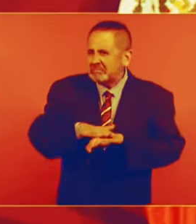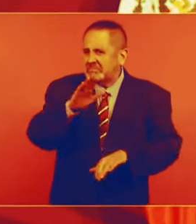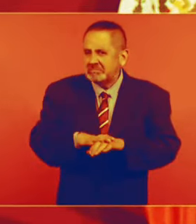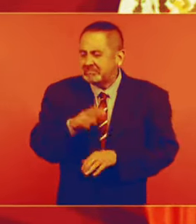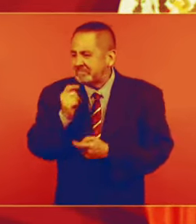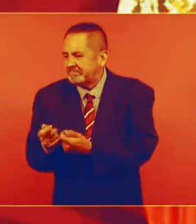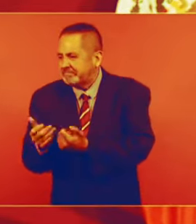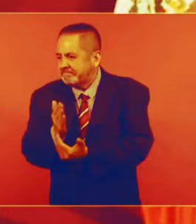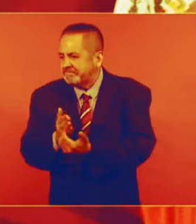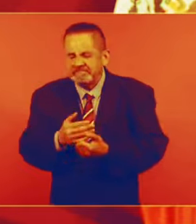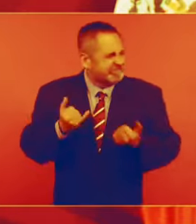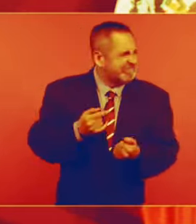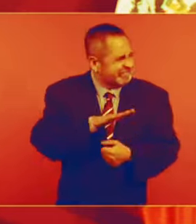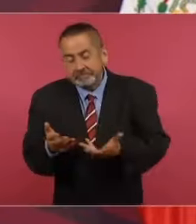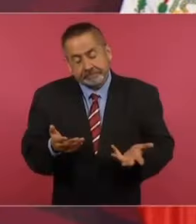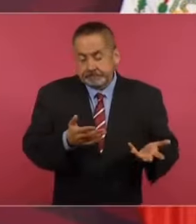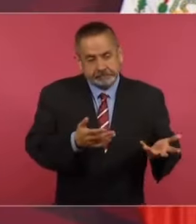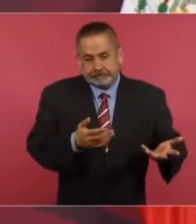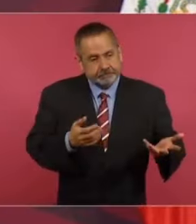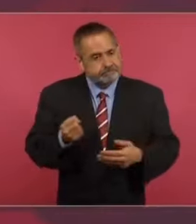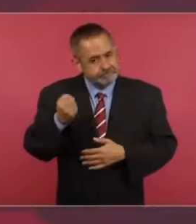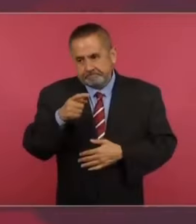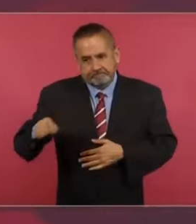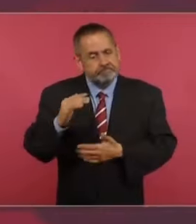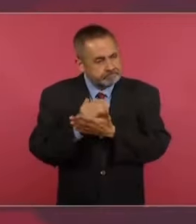hubieron, afortunadamente, por